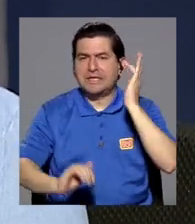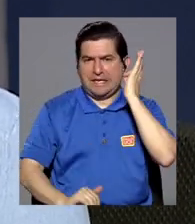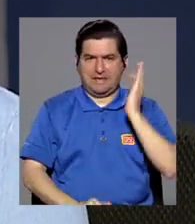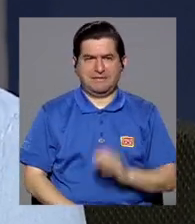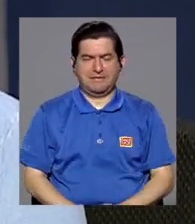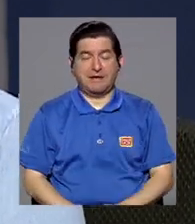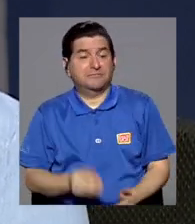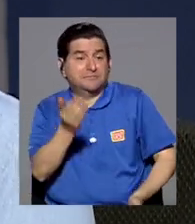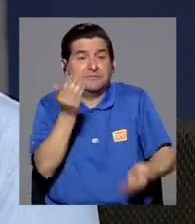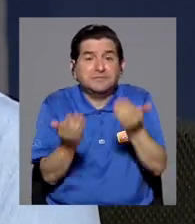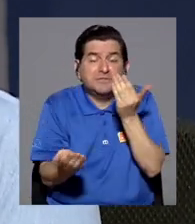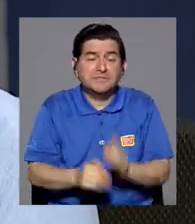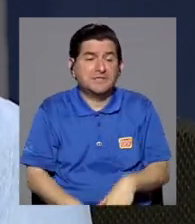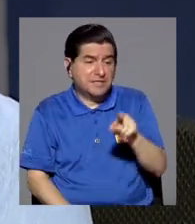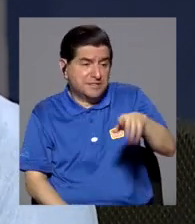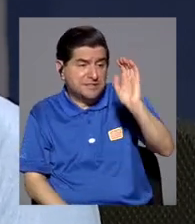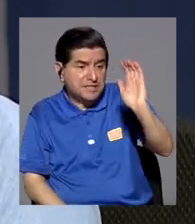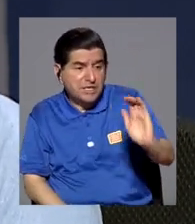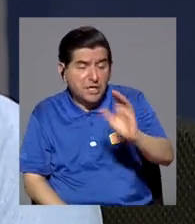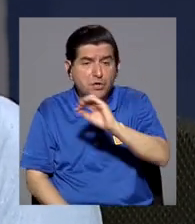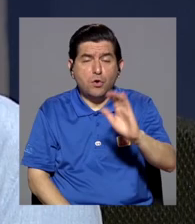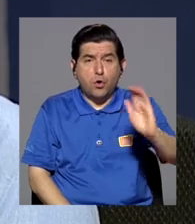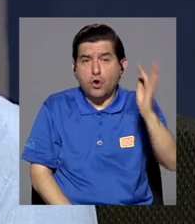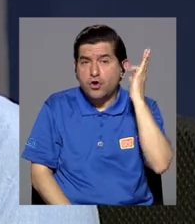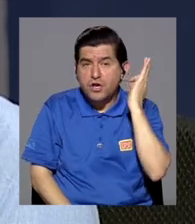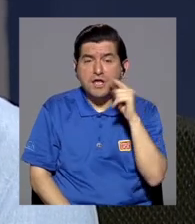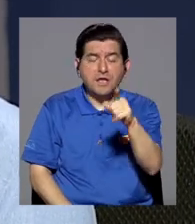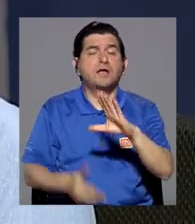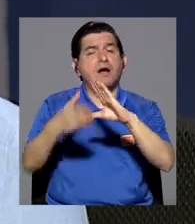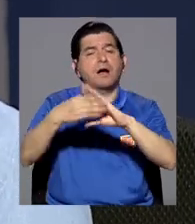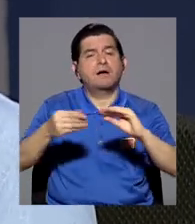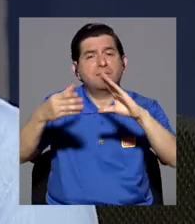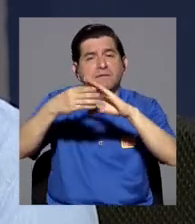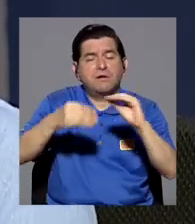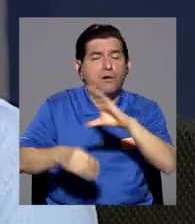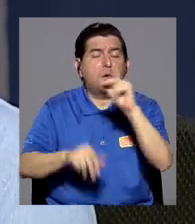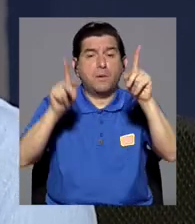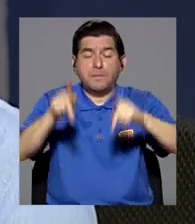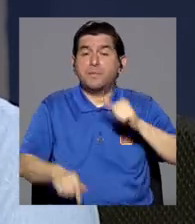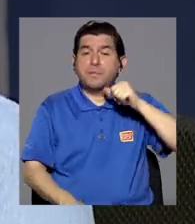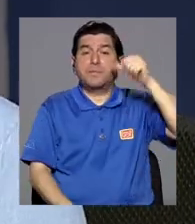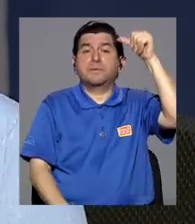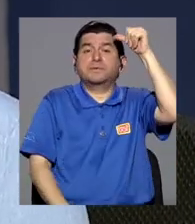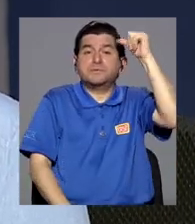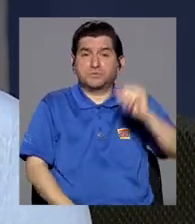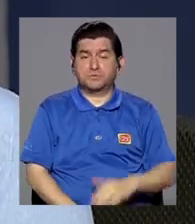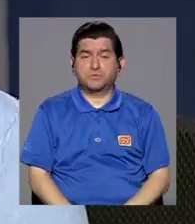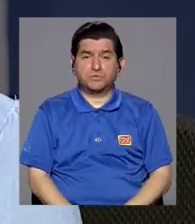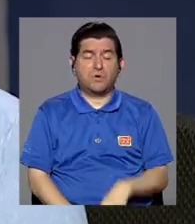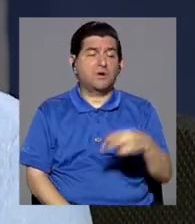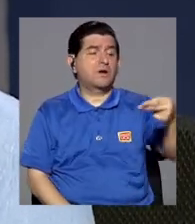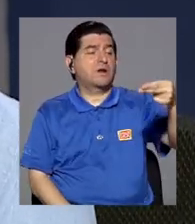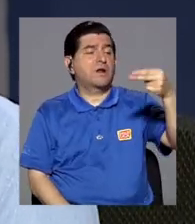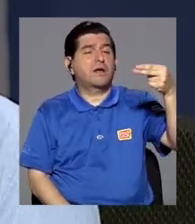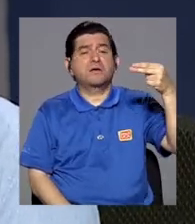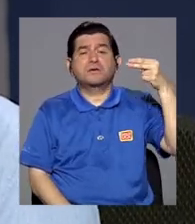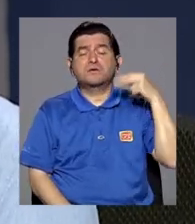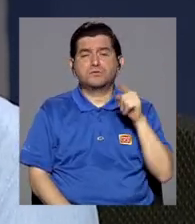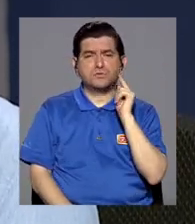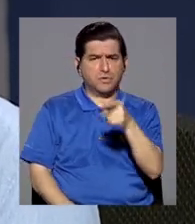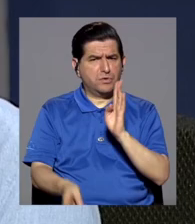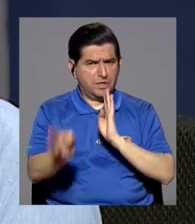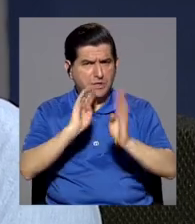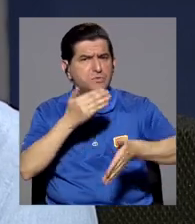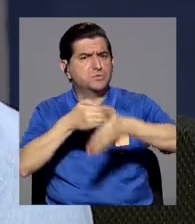es muy posible que ese niño o esa niña puedan contarte a vos o inclusive una persona adulta estas historias de las